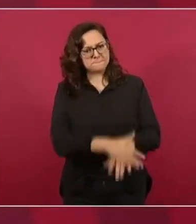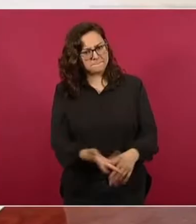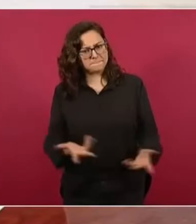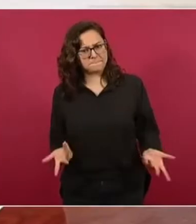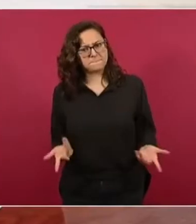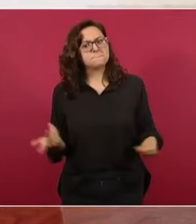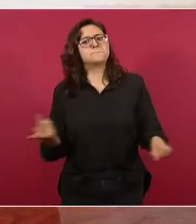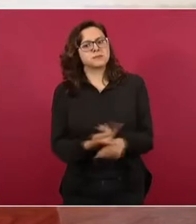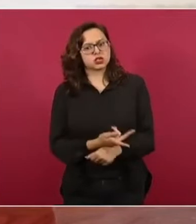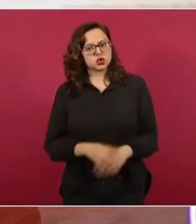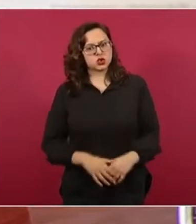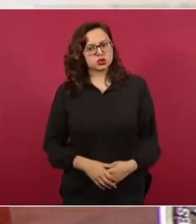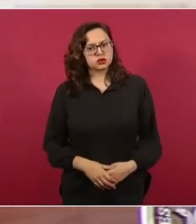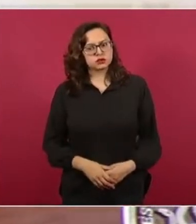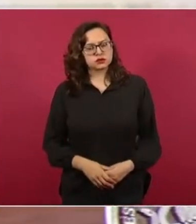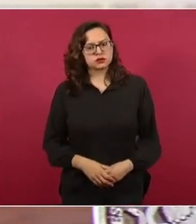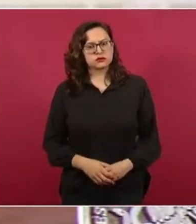le dijo, es que